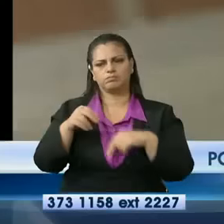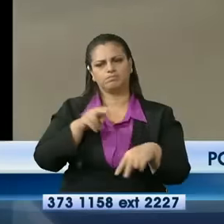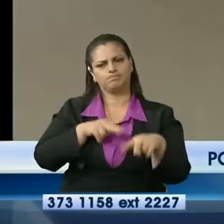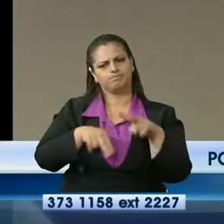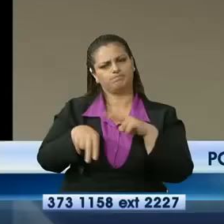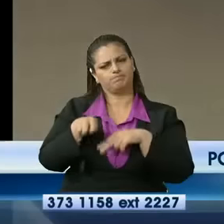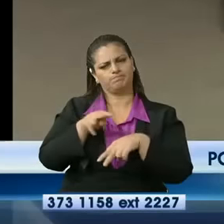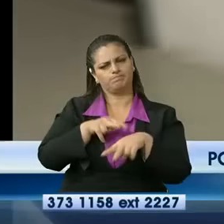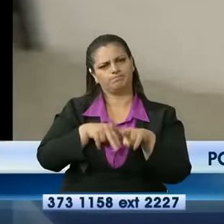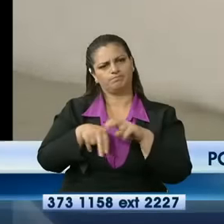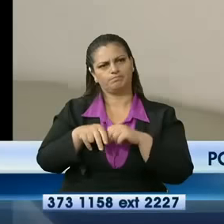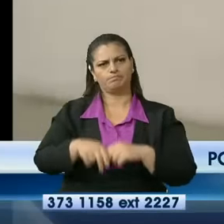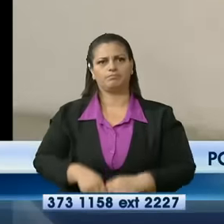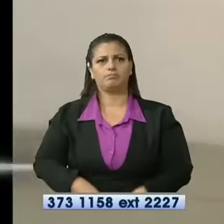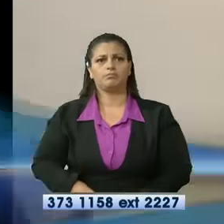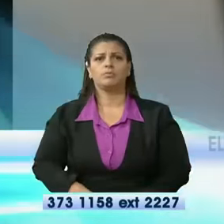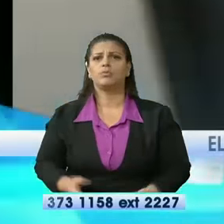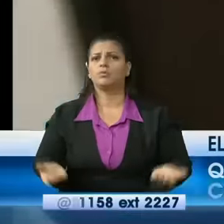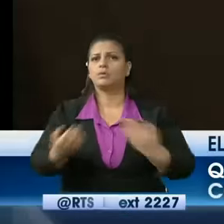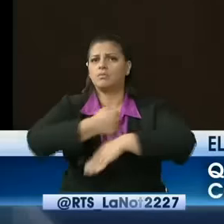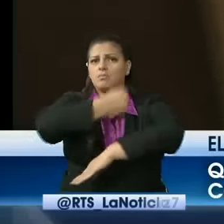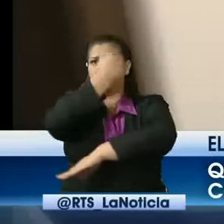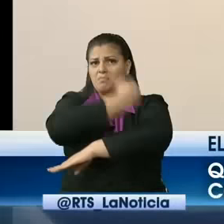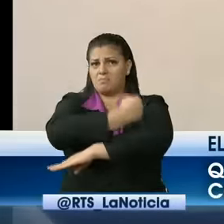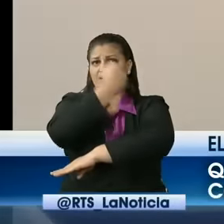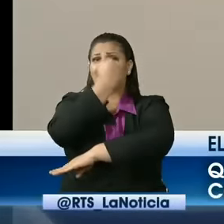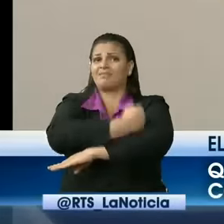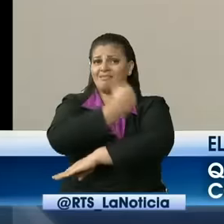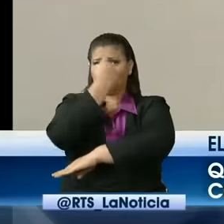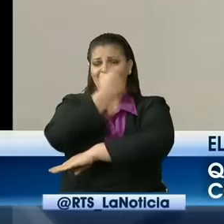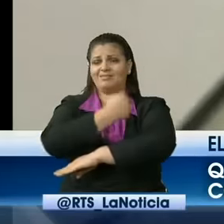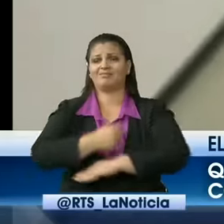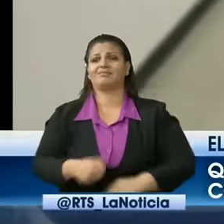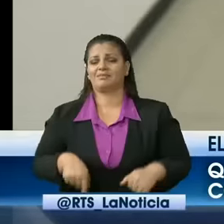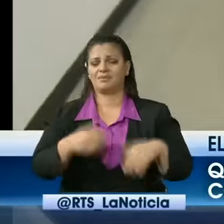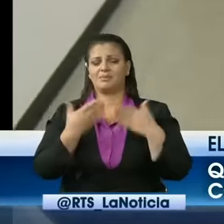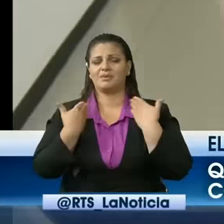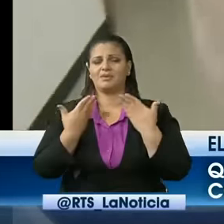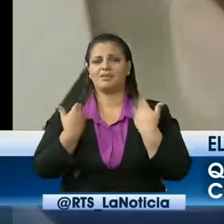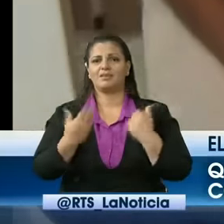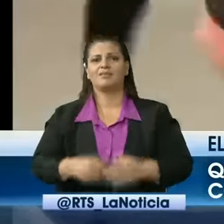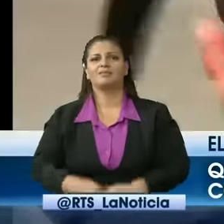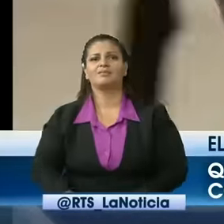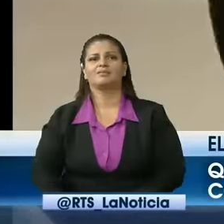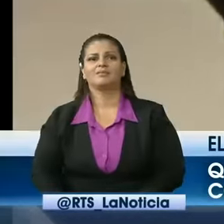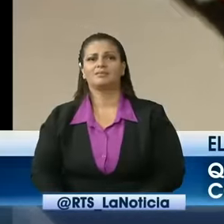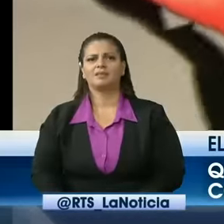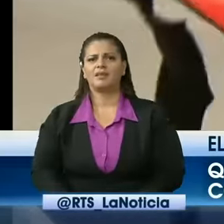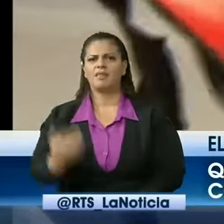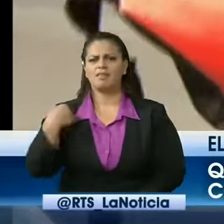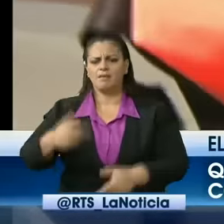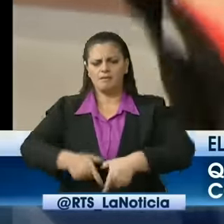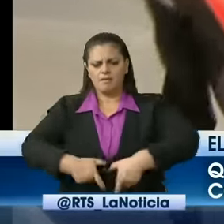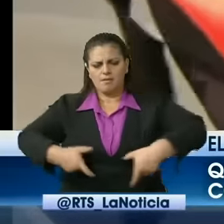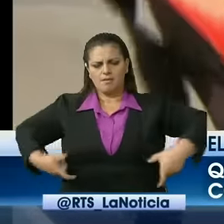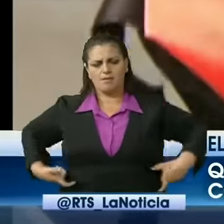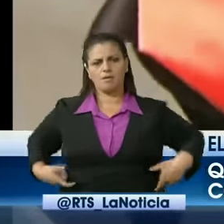Al hombre se lo capturó en la parroquia Pascuales en actitud sospechosa, portando un canguro en el que se le encontraron